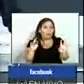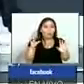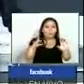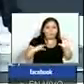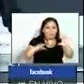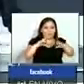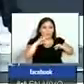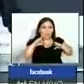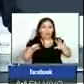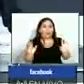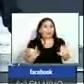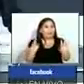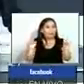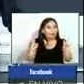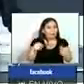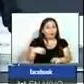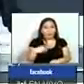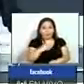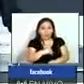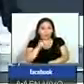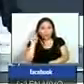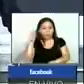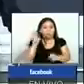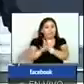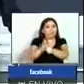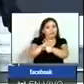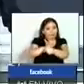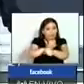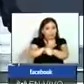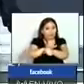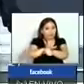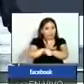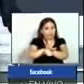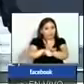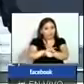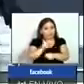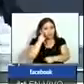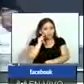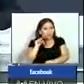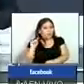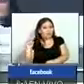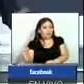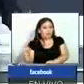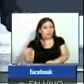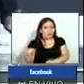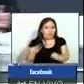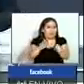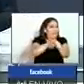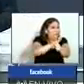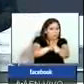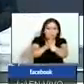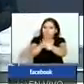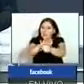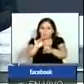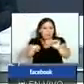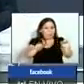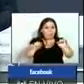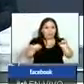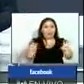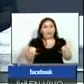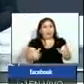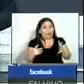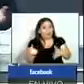contagios De médicos Con esta enfermedad La COVID-19 Donde quiera Que esta enfermedad Ha llegado Ha dejado víctimas